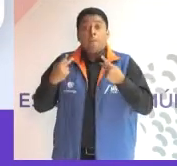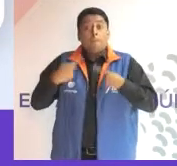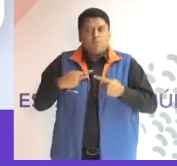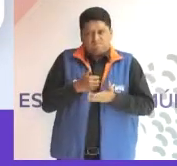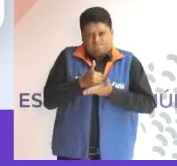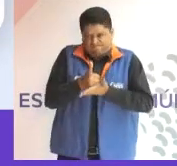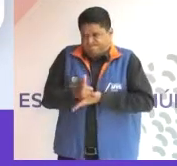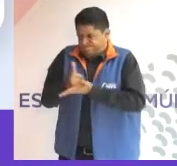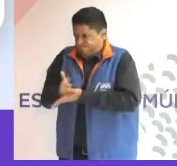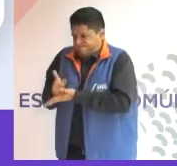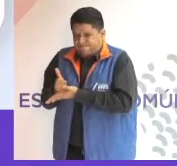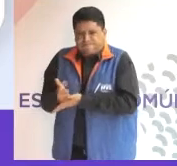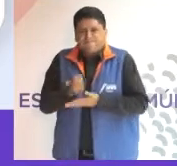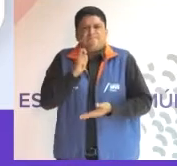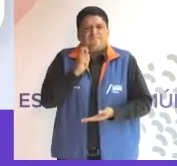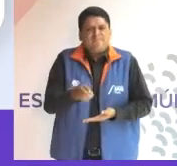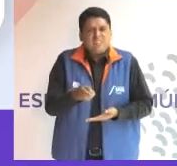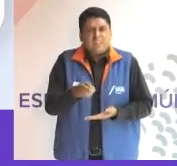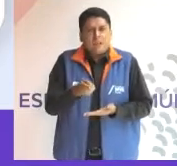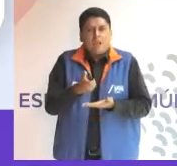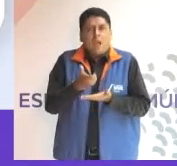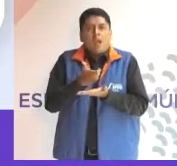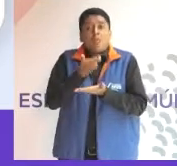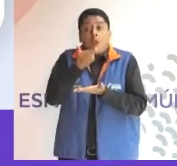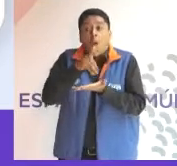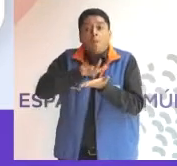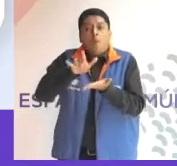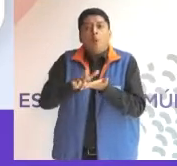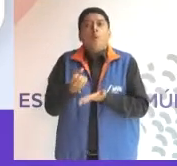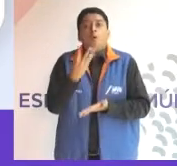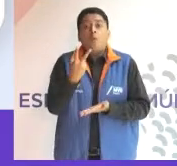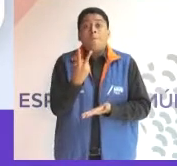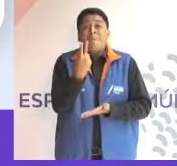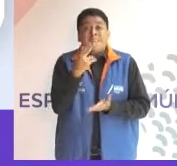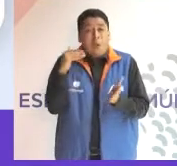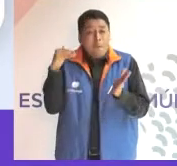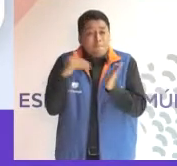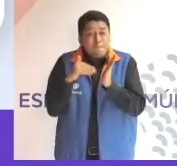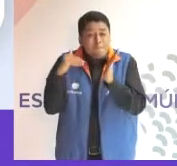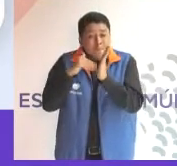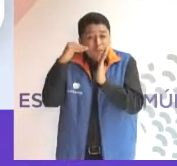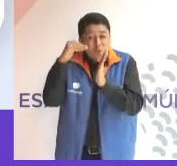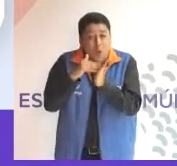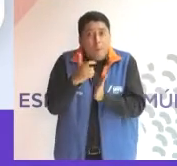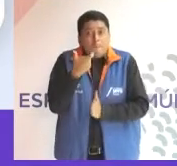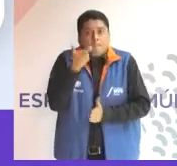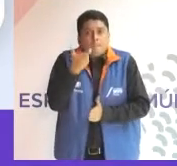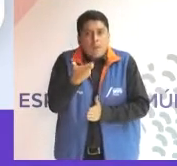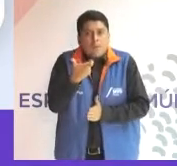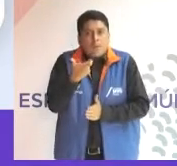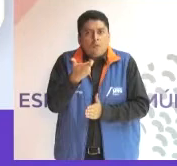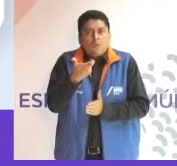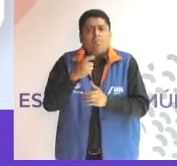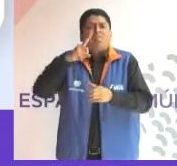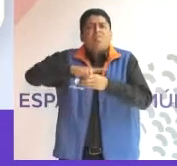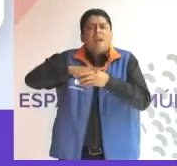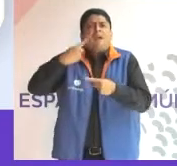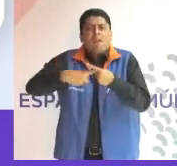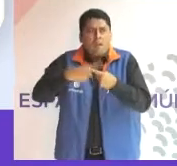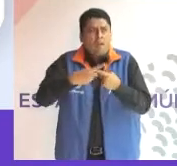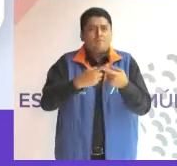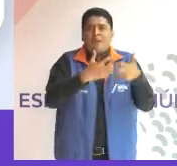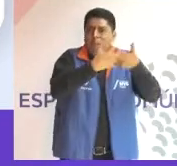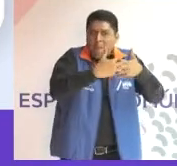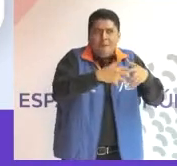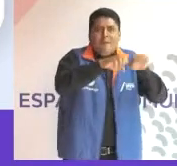estamos hablando de 25,000 millones de pesos que fue donado por empresas, personas